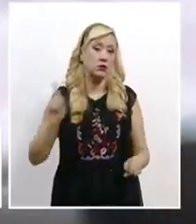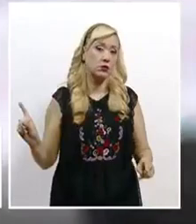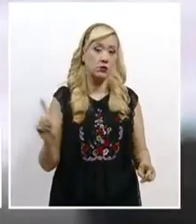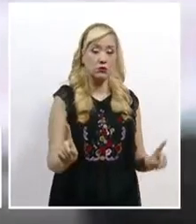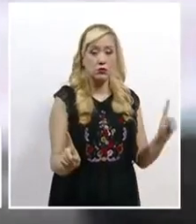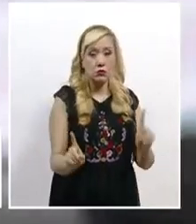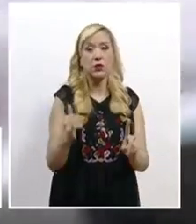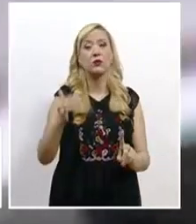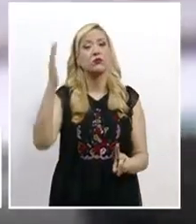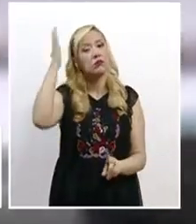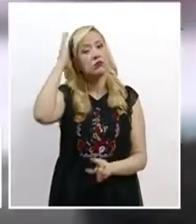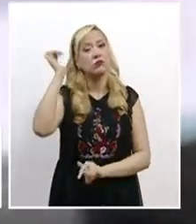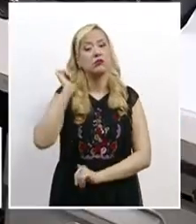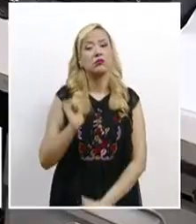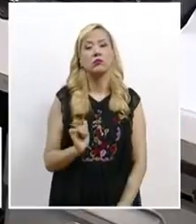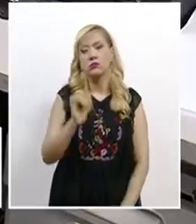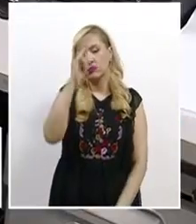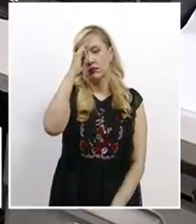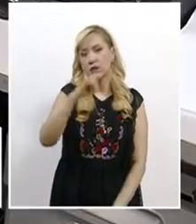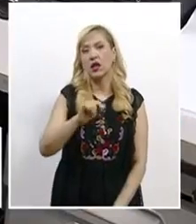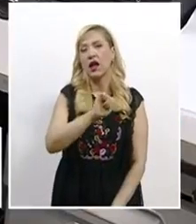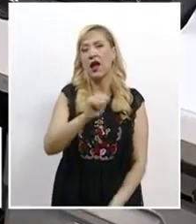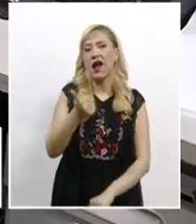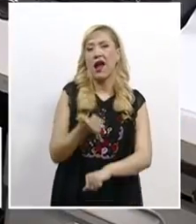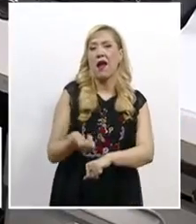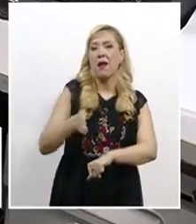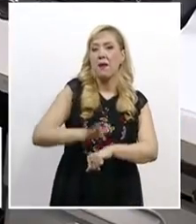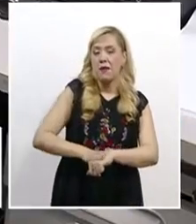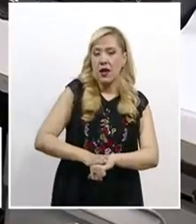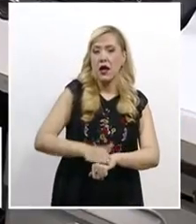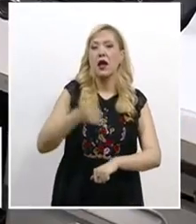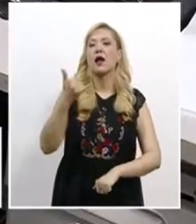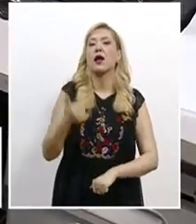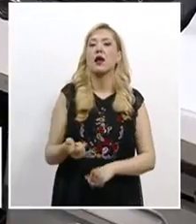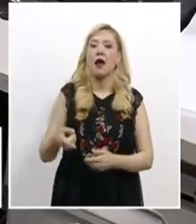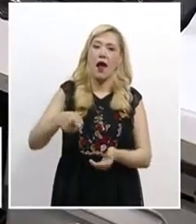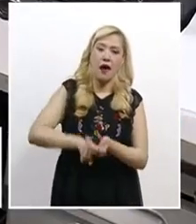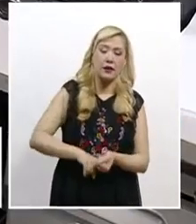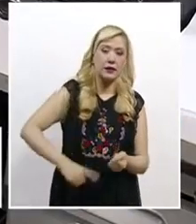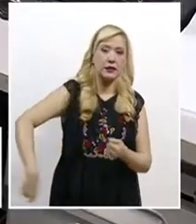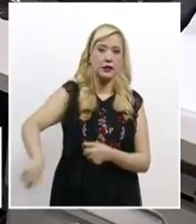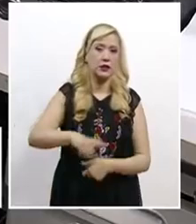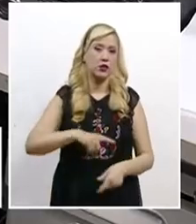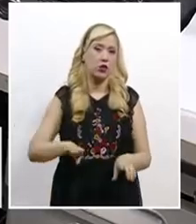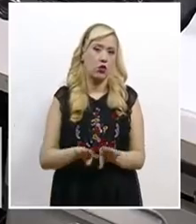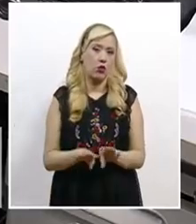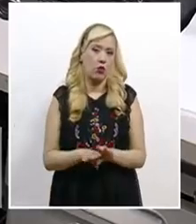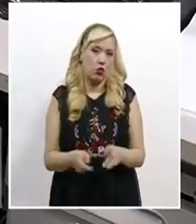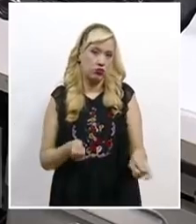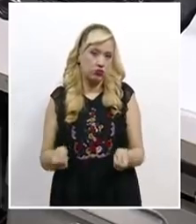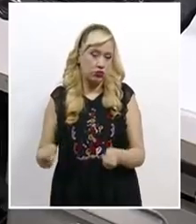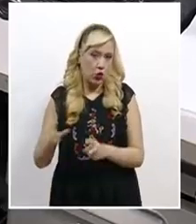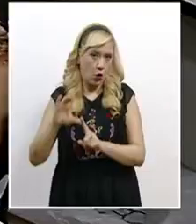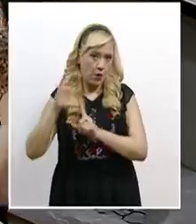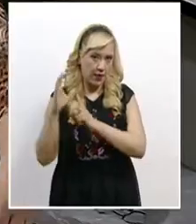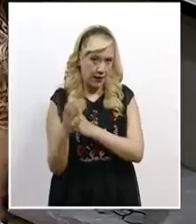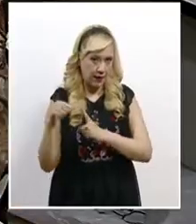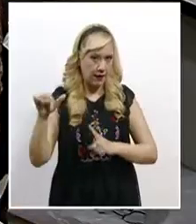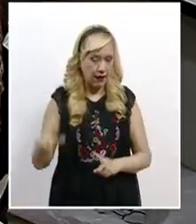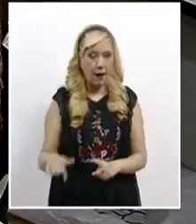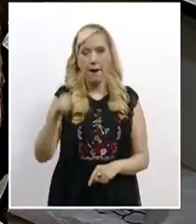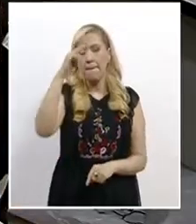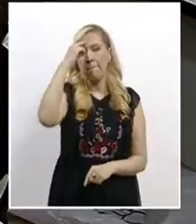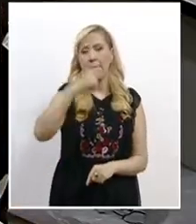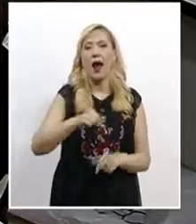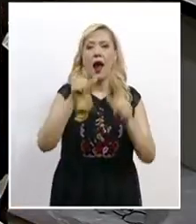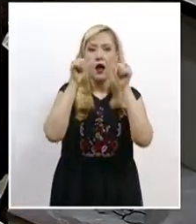como por los titulares de la Secretaría Operativa de Administración y del órgano interno de control. Este comité también establecerá los mecanismos